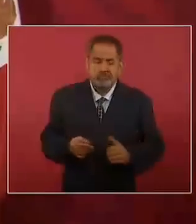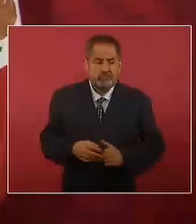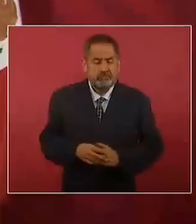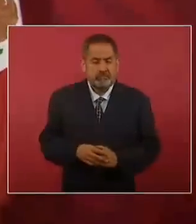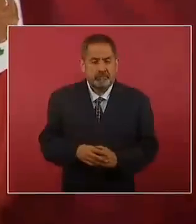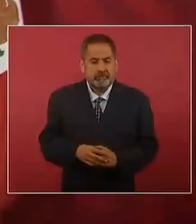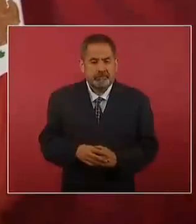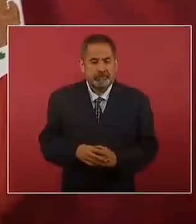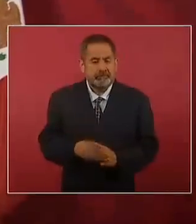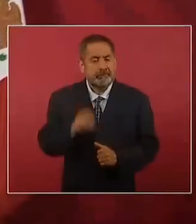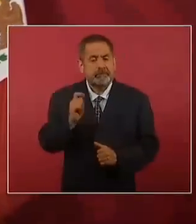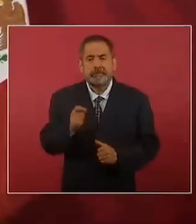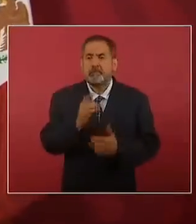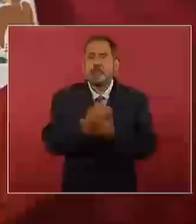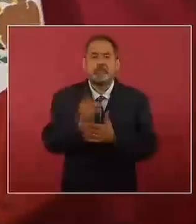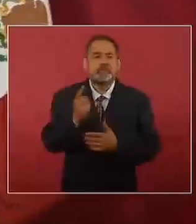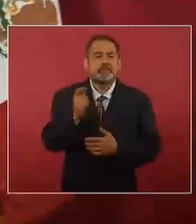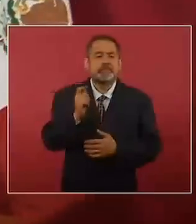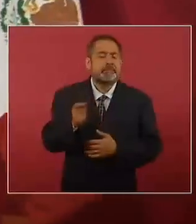No solo de